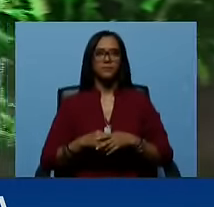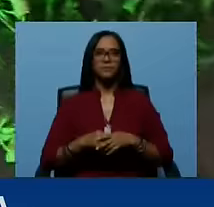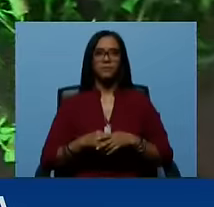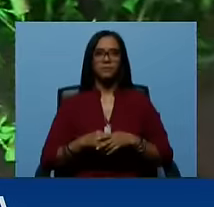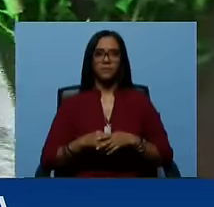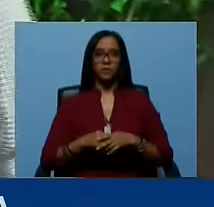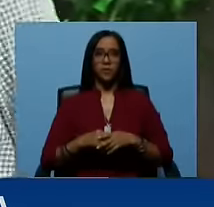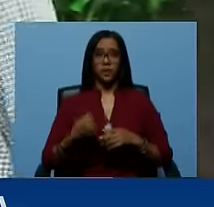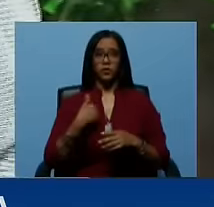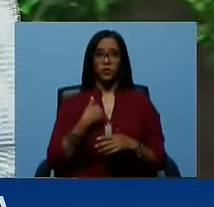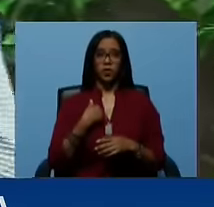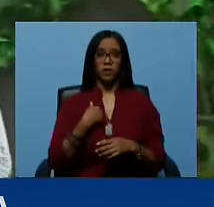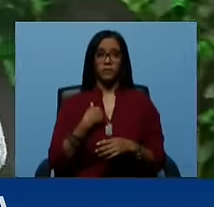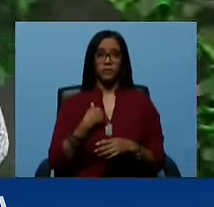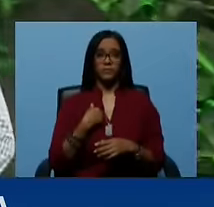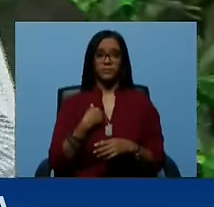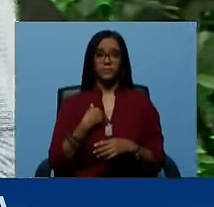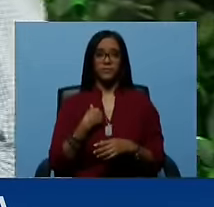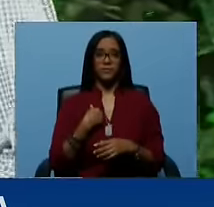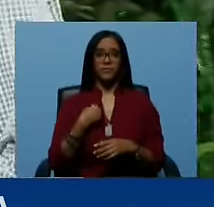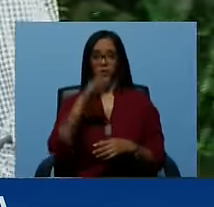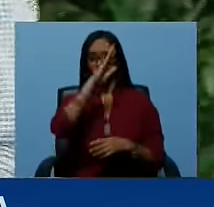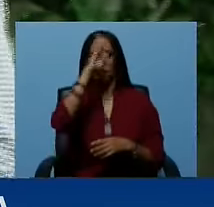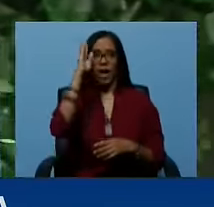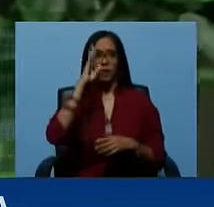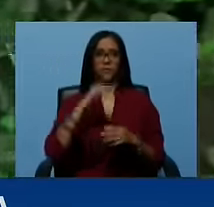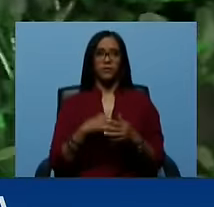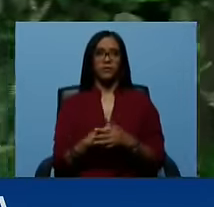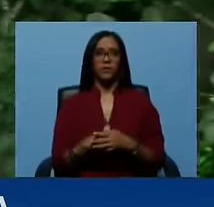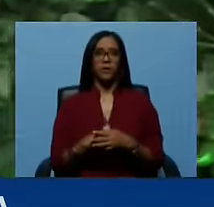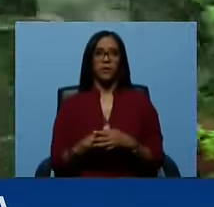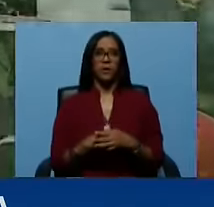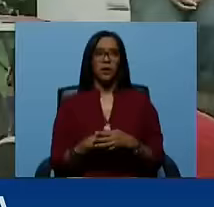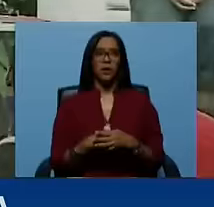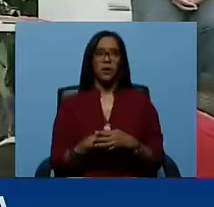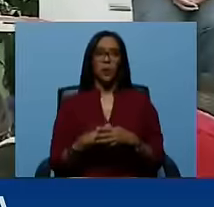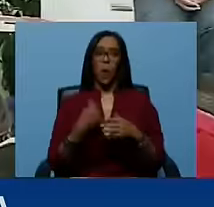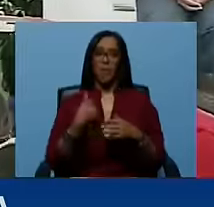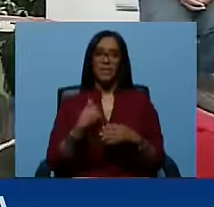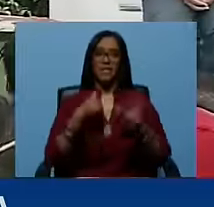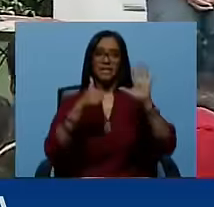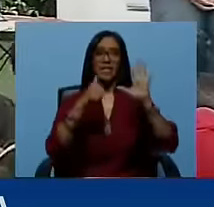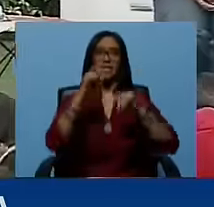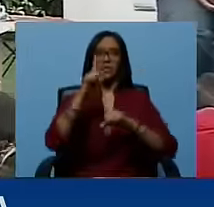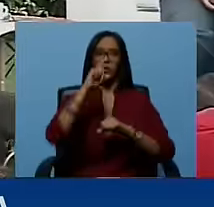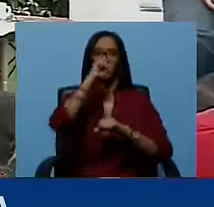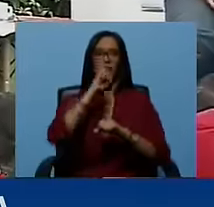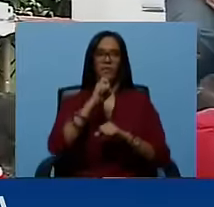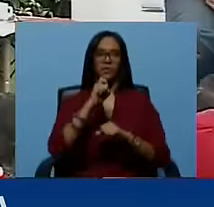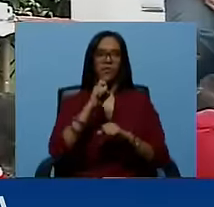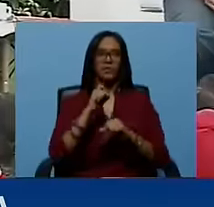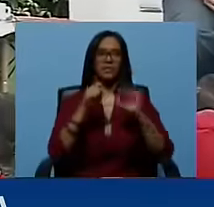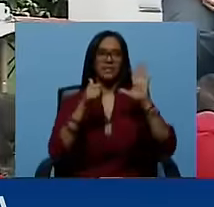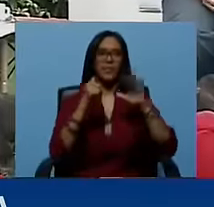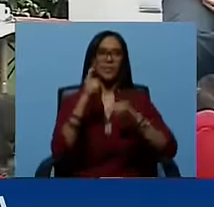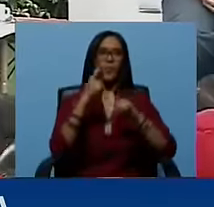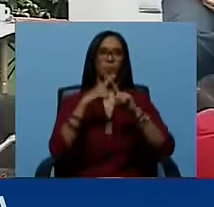Yo me creo, Diosdado, con mis 61 años, 6 más 1,